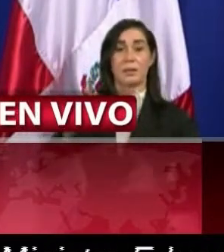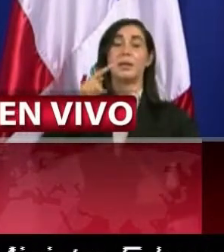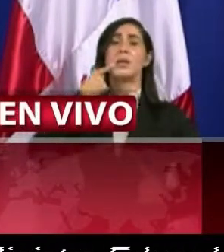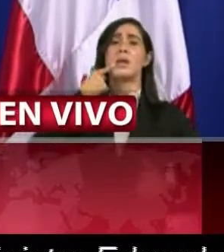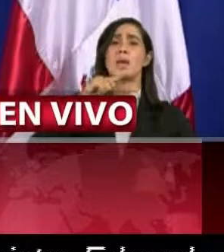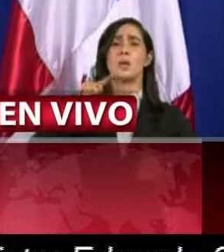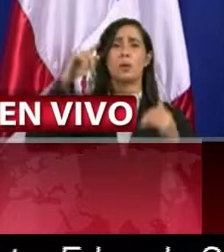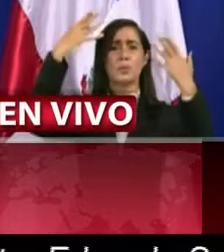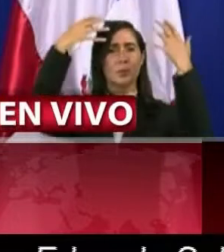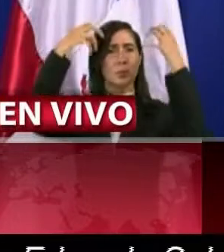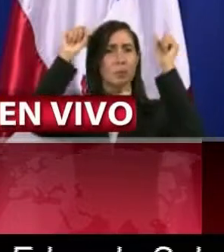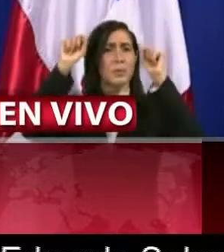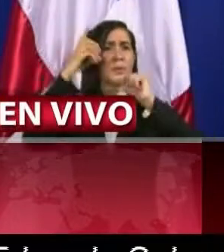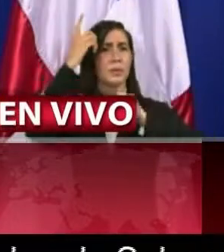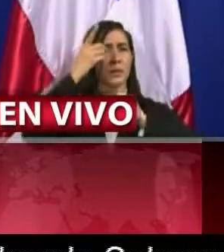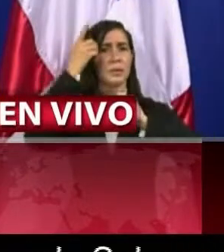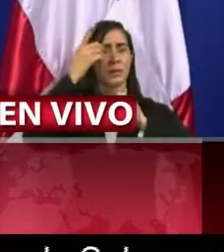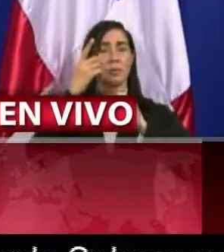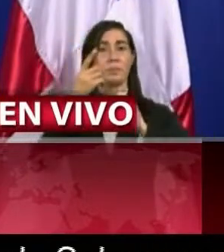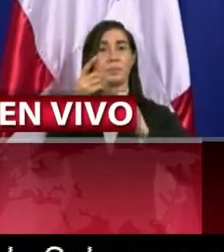Medina. Integramos